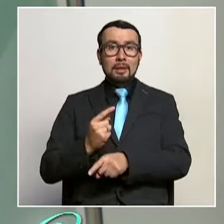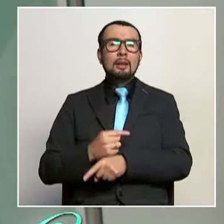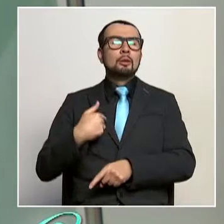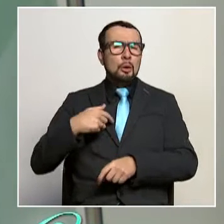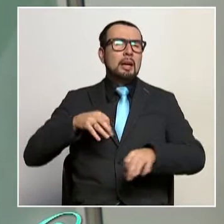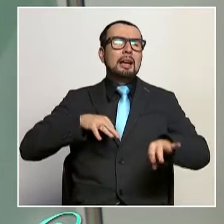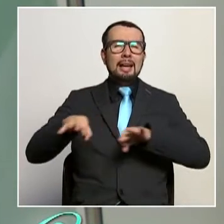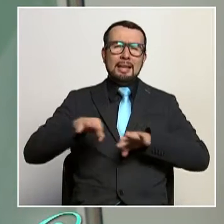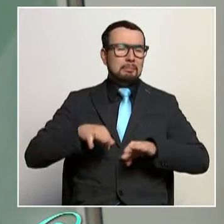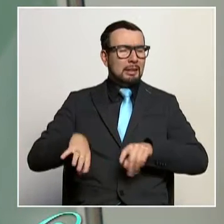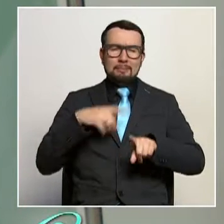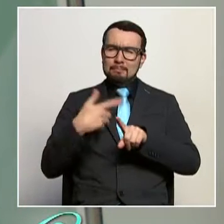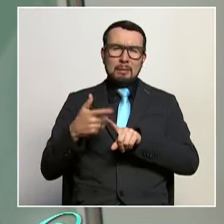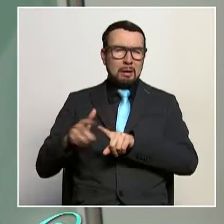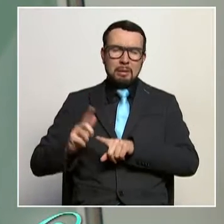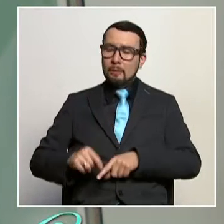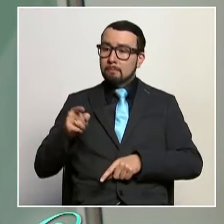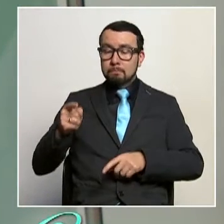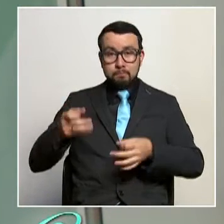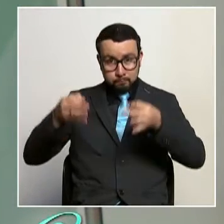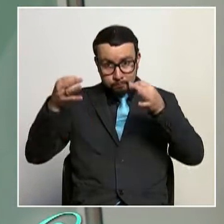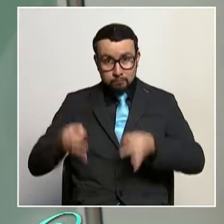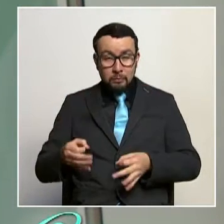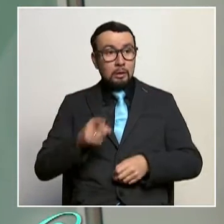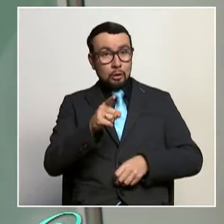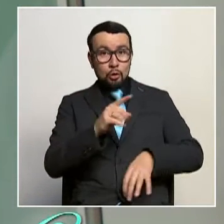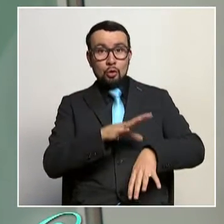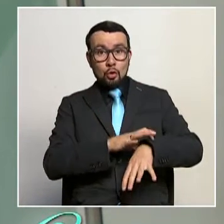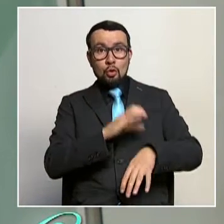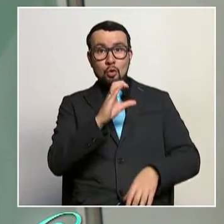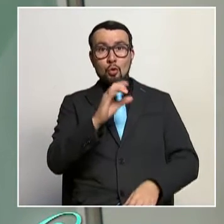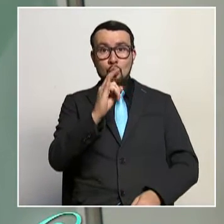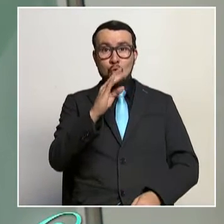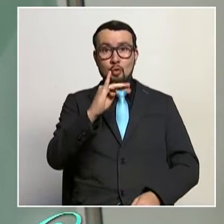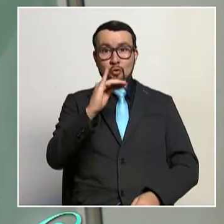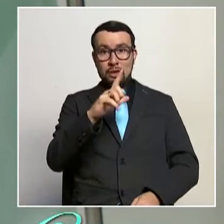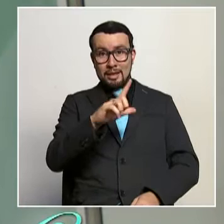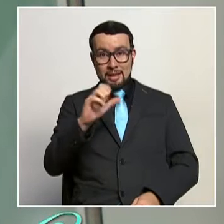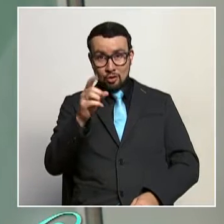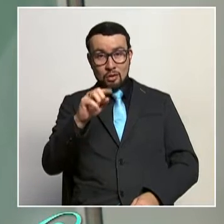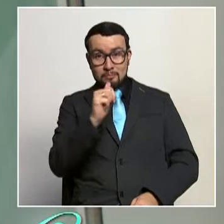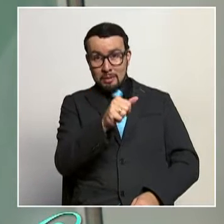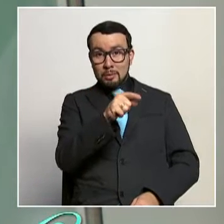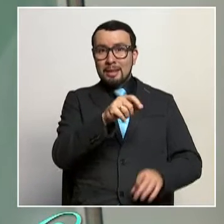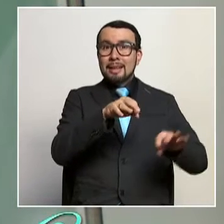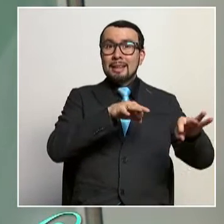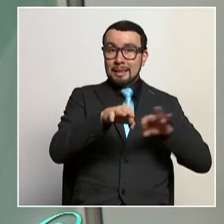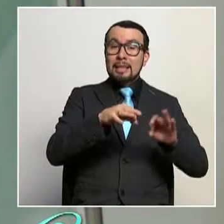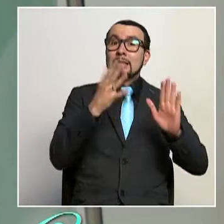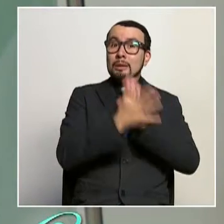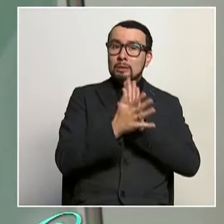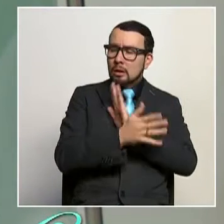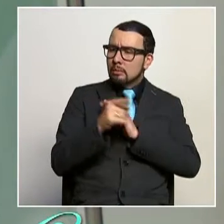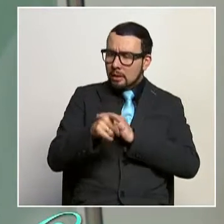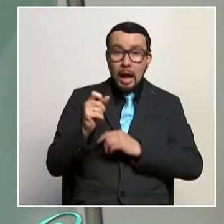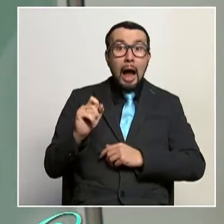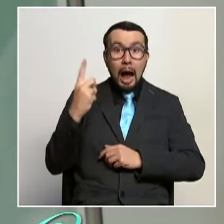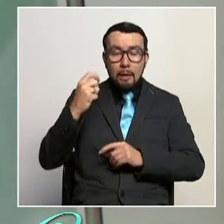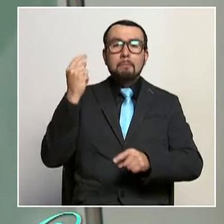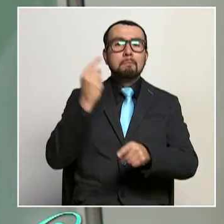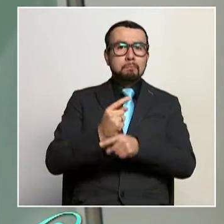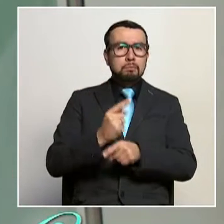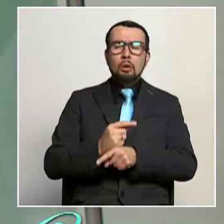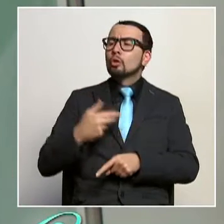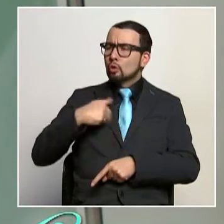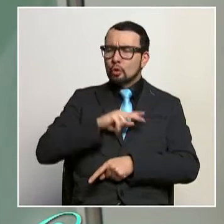en forma muy didáctica el doctor Cubillo, ¿cierto? Es una enfermedad, es algo donde se presenta lo que nosotros